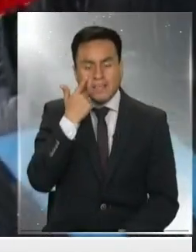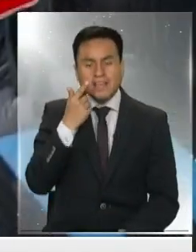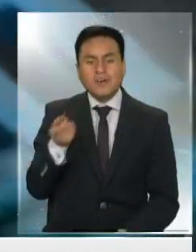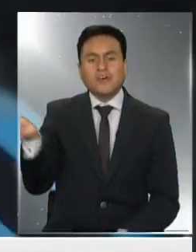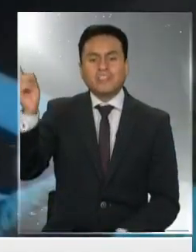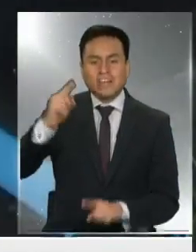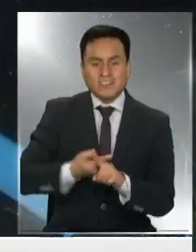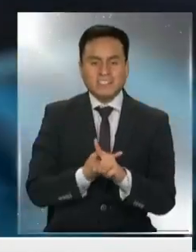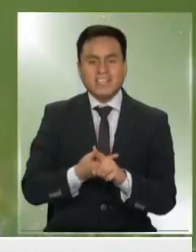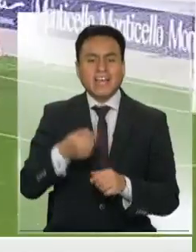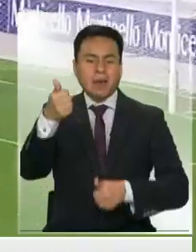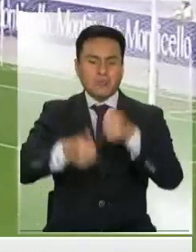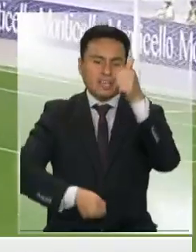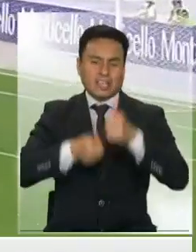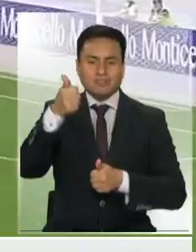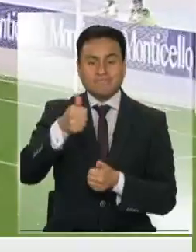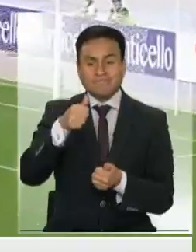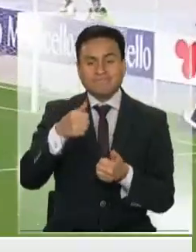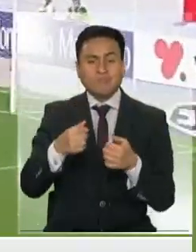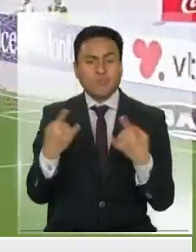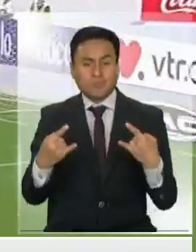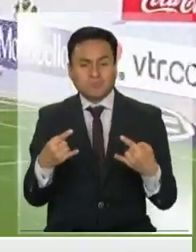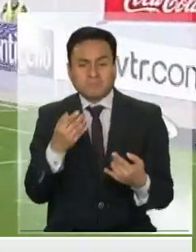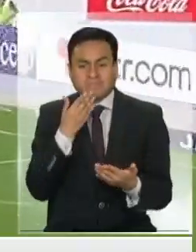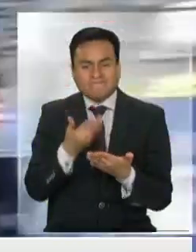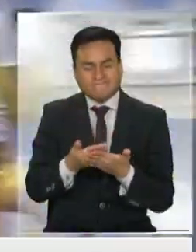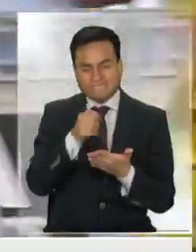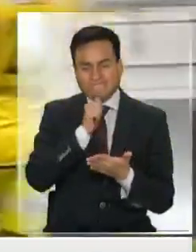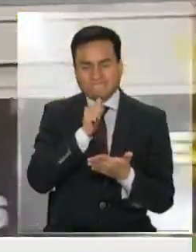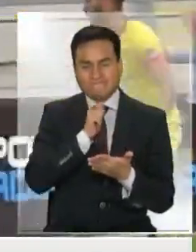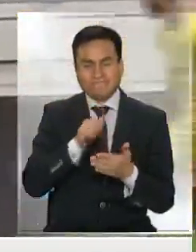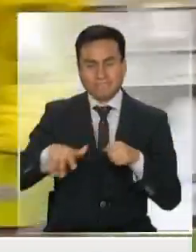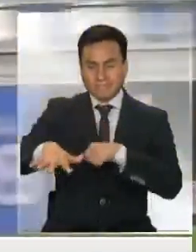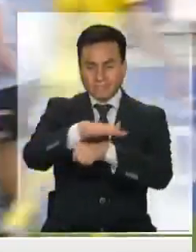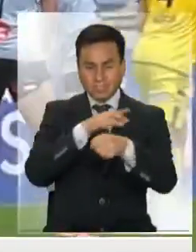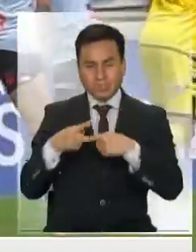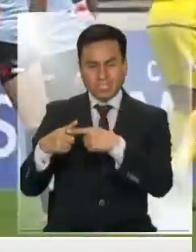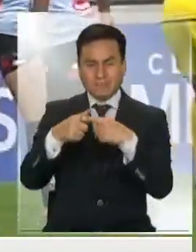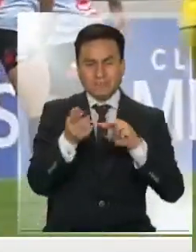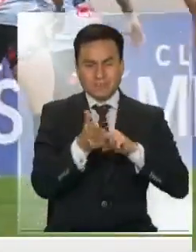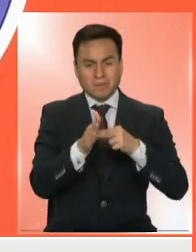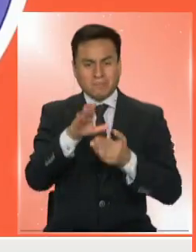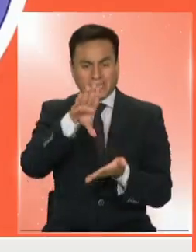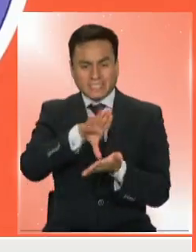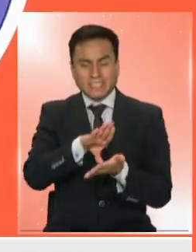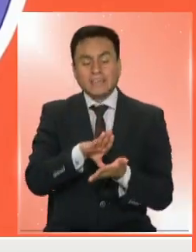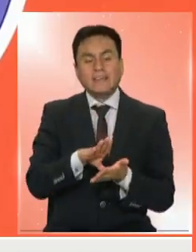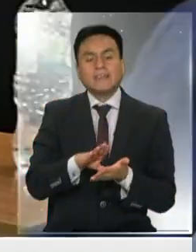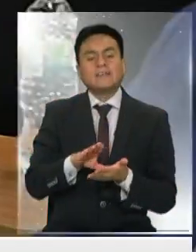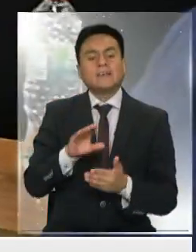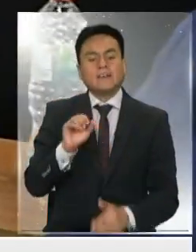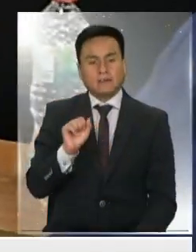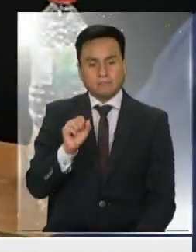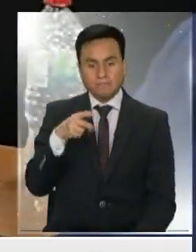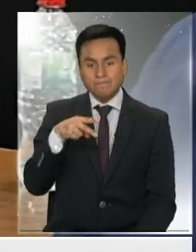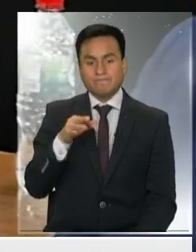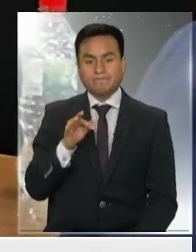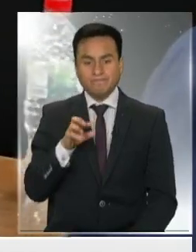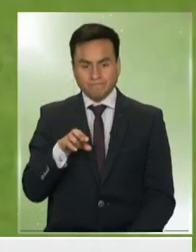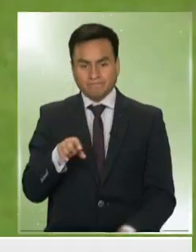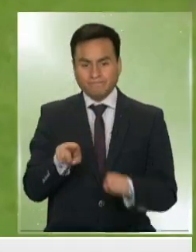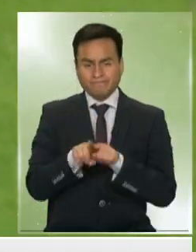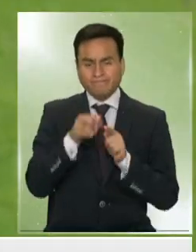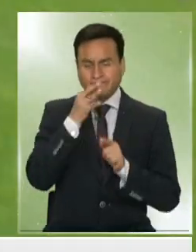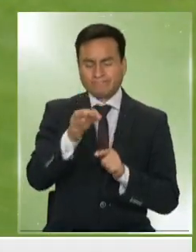retorno del campeonato aún no tiene fecha, debido a la situación social del país. El ente rector del Balompié Nacional